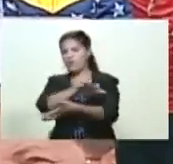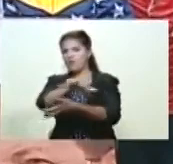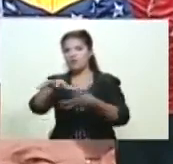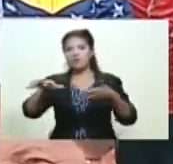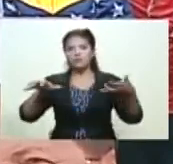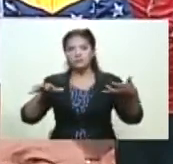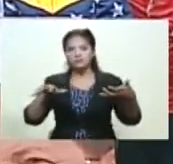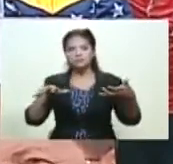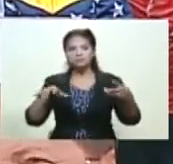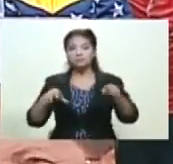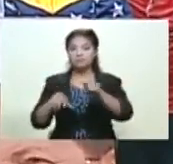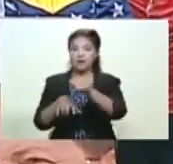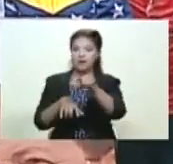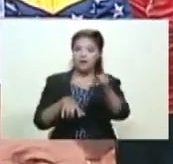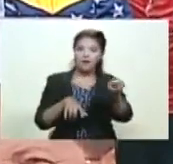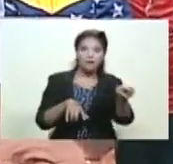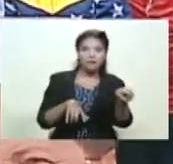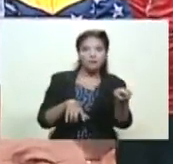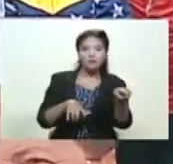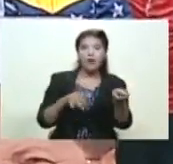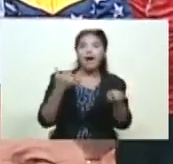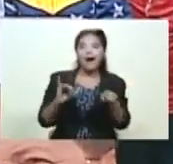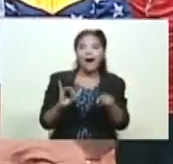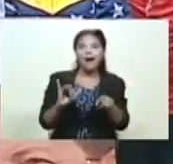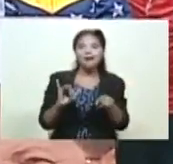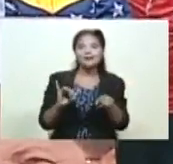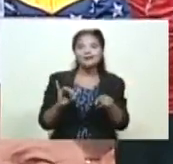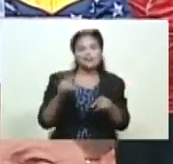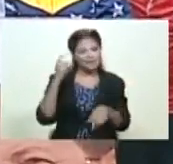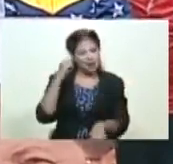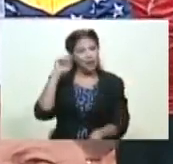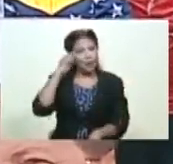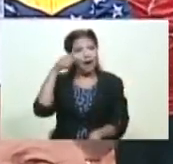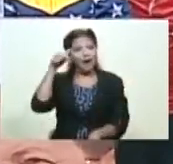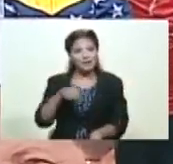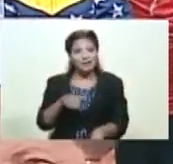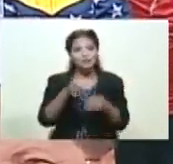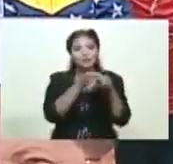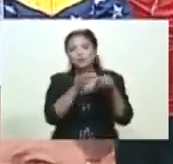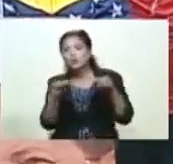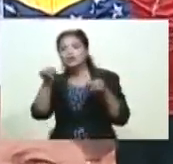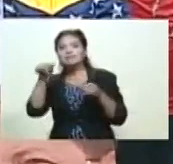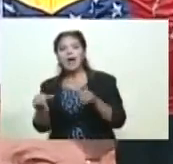Para ello tienen una quinta columna aquí.